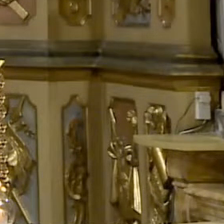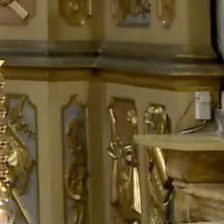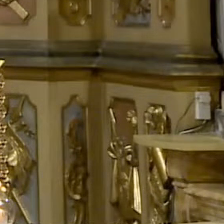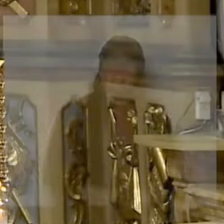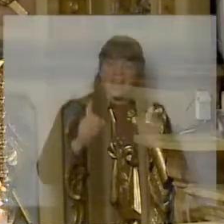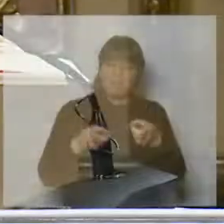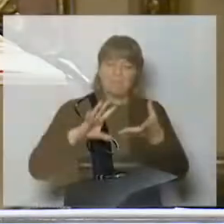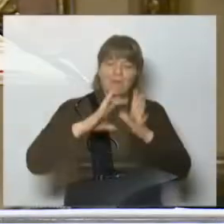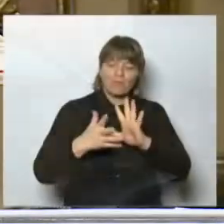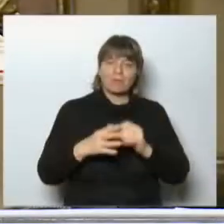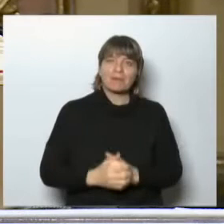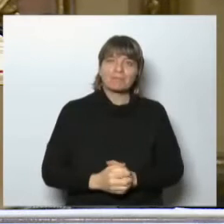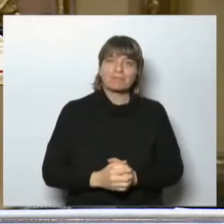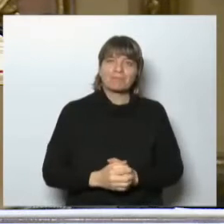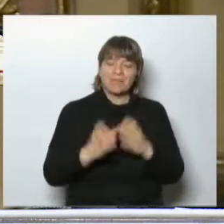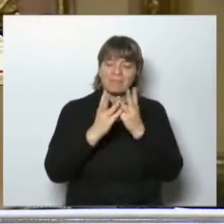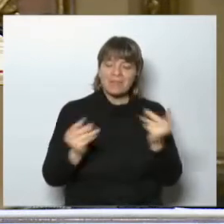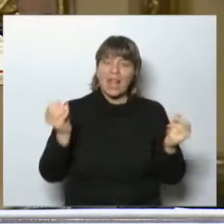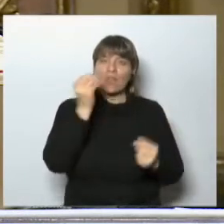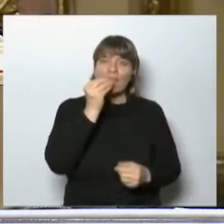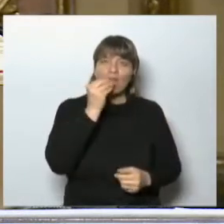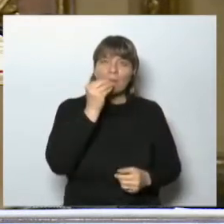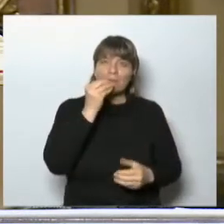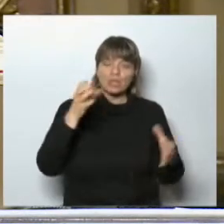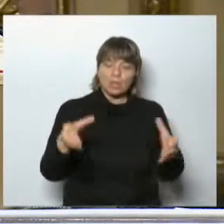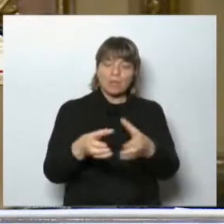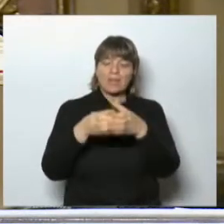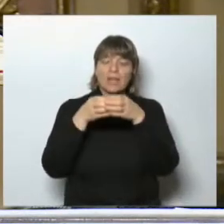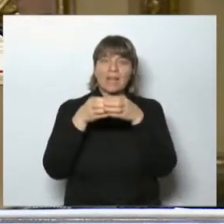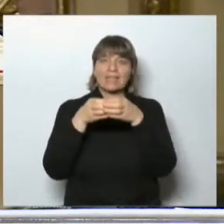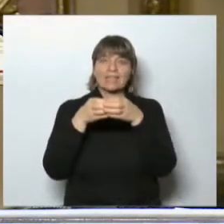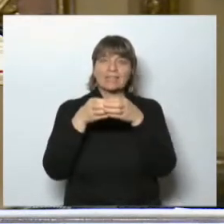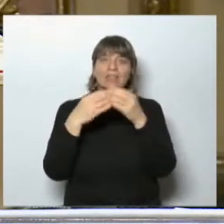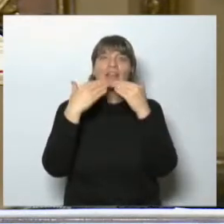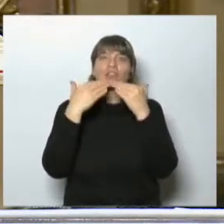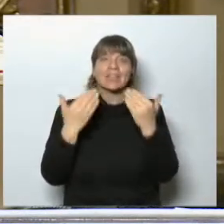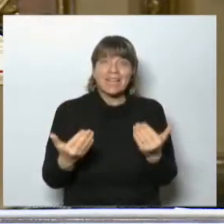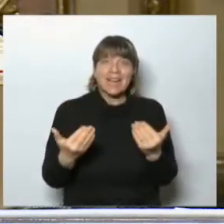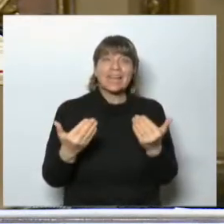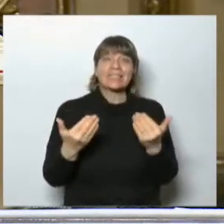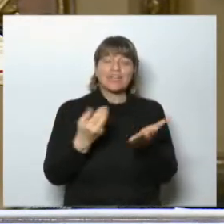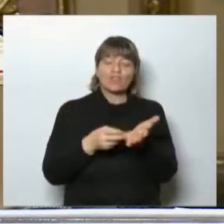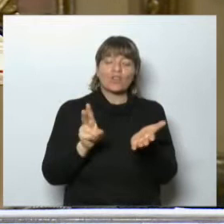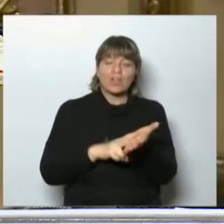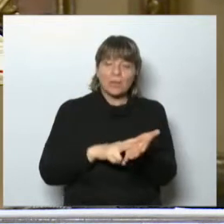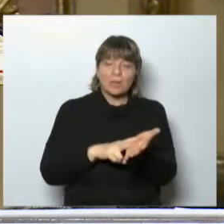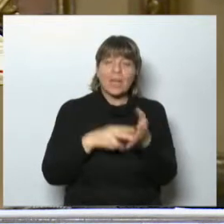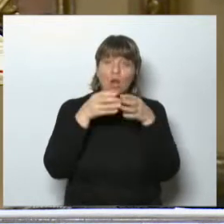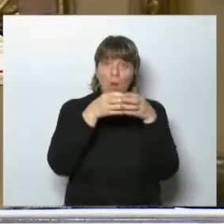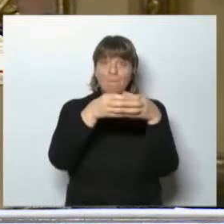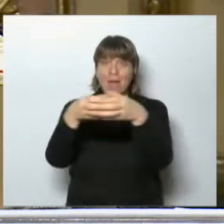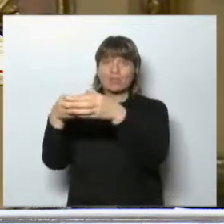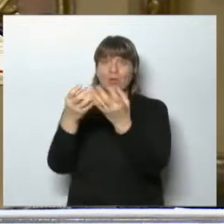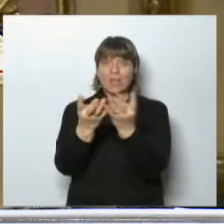Del mismo modo, acabada la cena, tomó el cáliz y dándote gracias de nuevo, lo pasó a